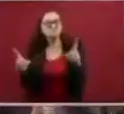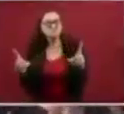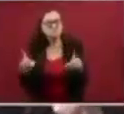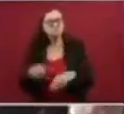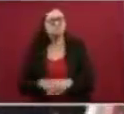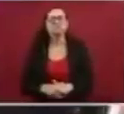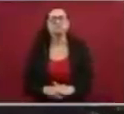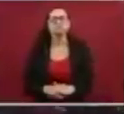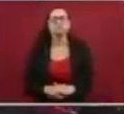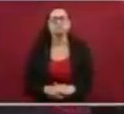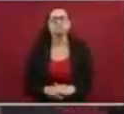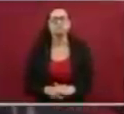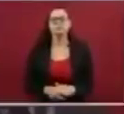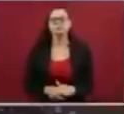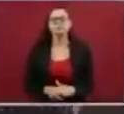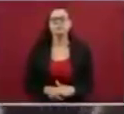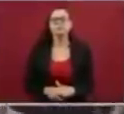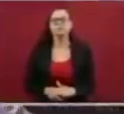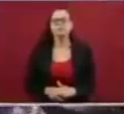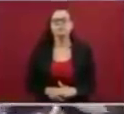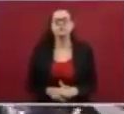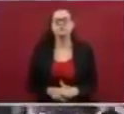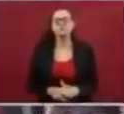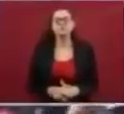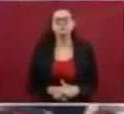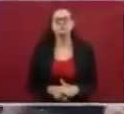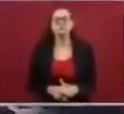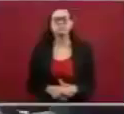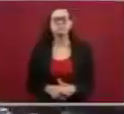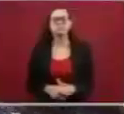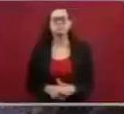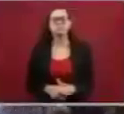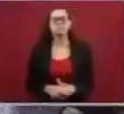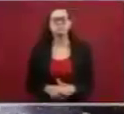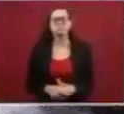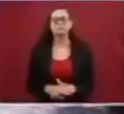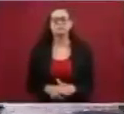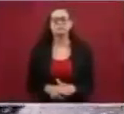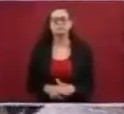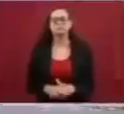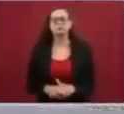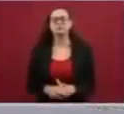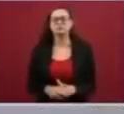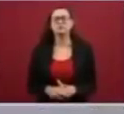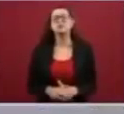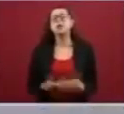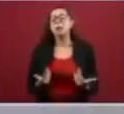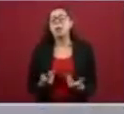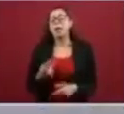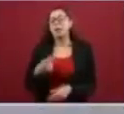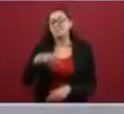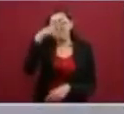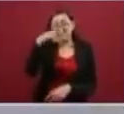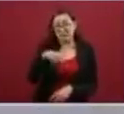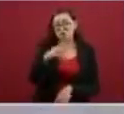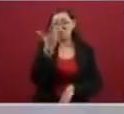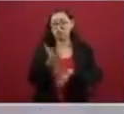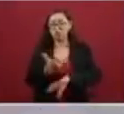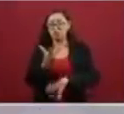Ya se ratificó el tratado comercial entre México, Estados Unidos y